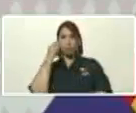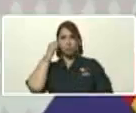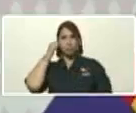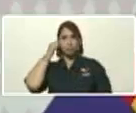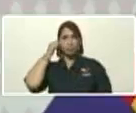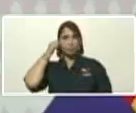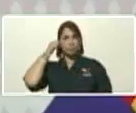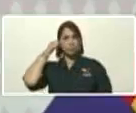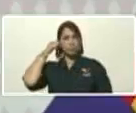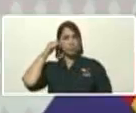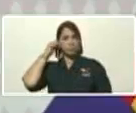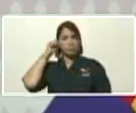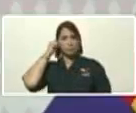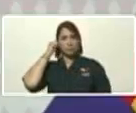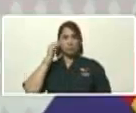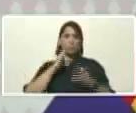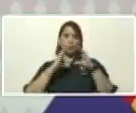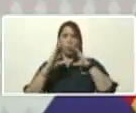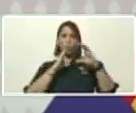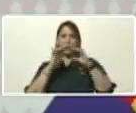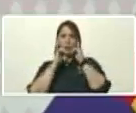por los medios de comunicación,